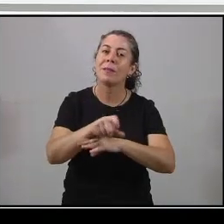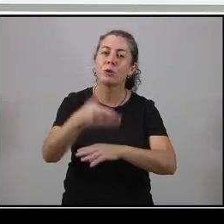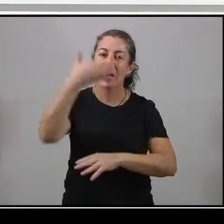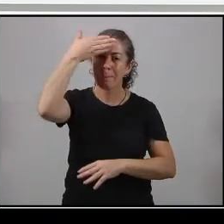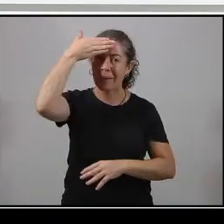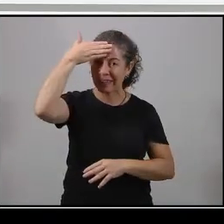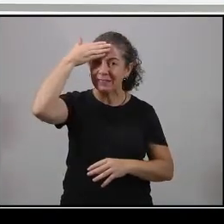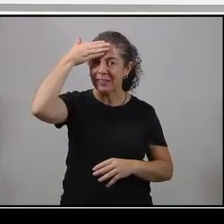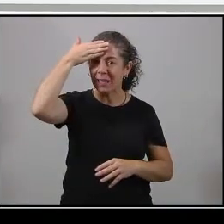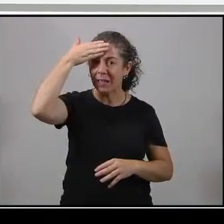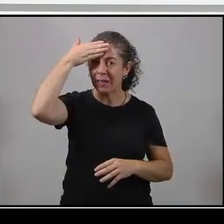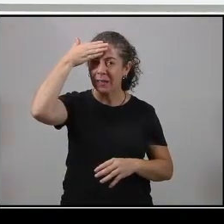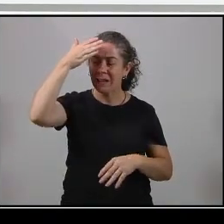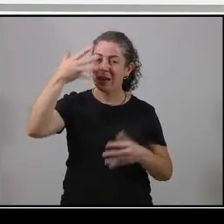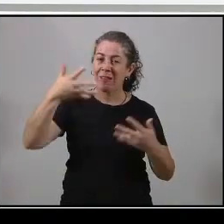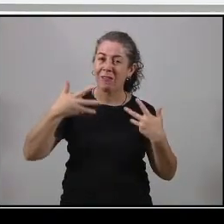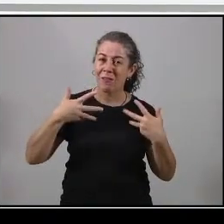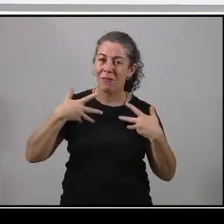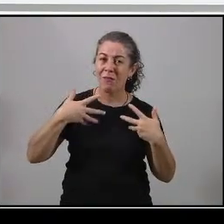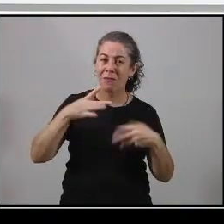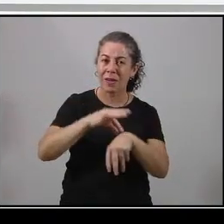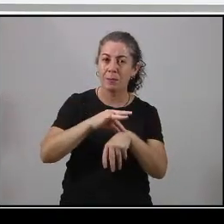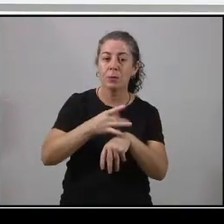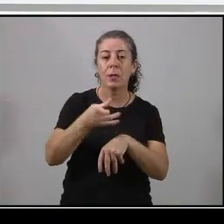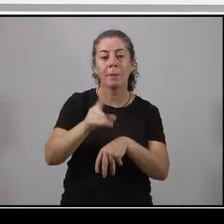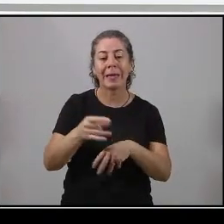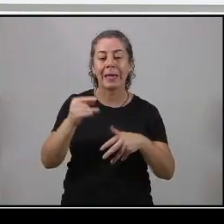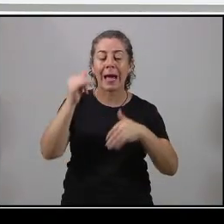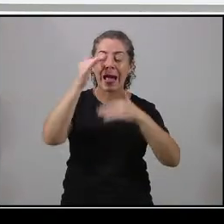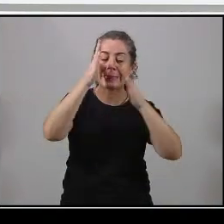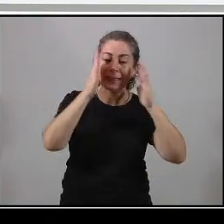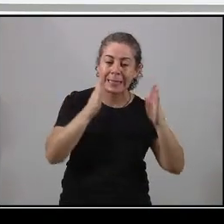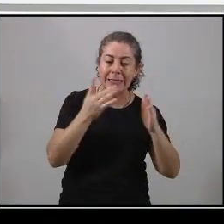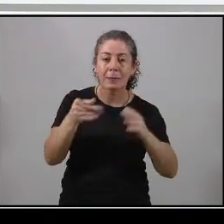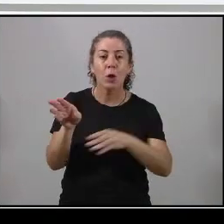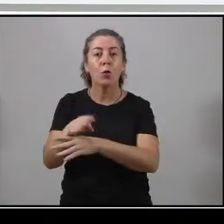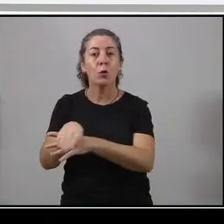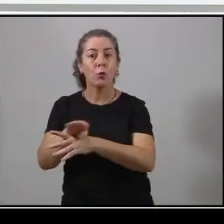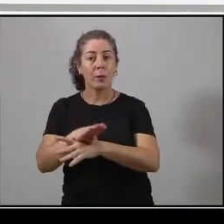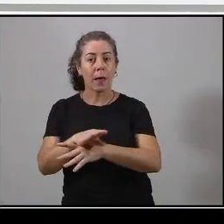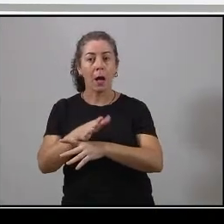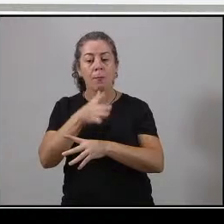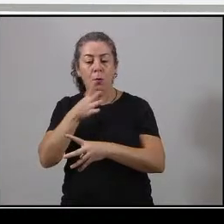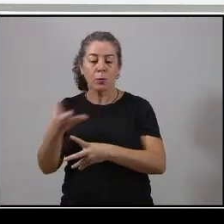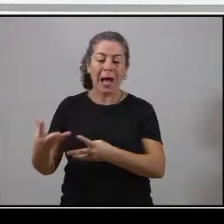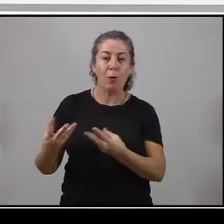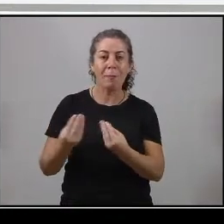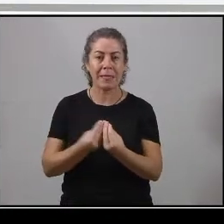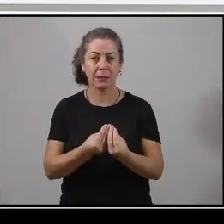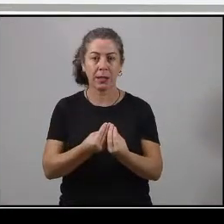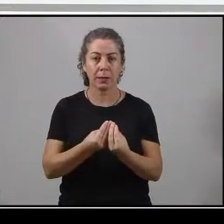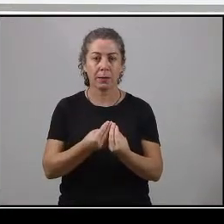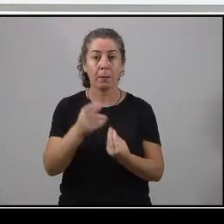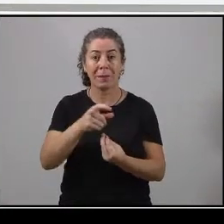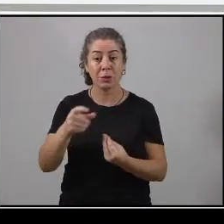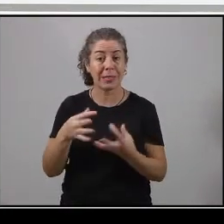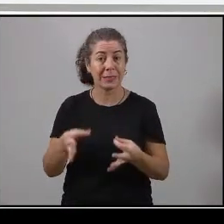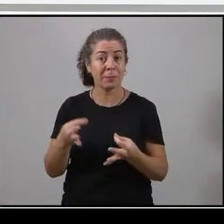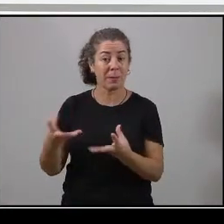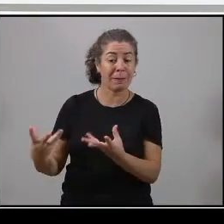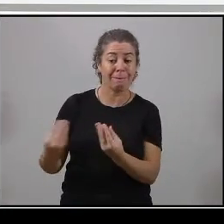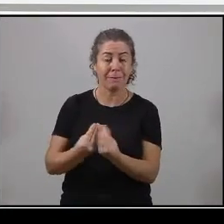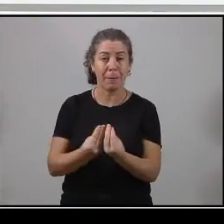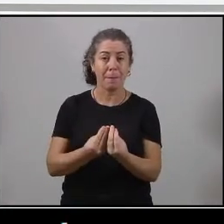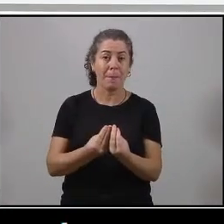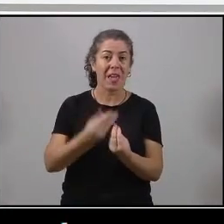también, por supuesto, atender y cuidar a las personas que pasan ese trance junto a ellos, a las personas que los acompañan,